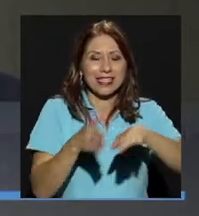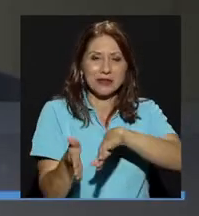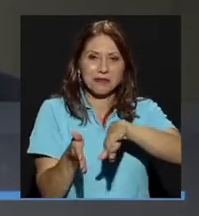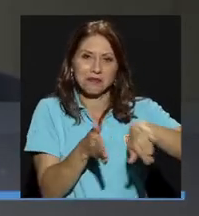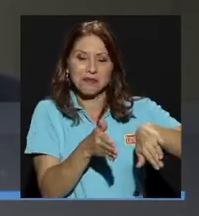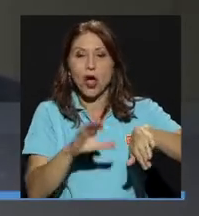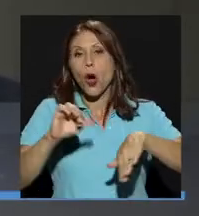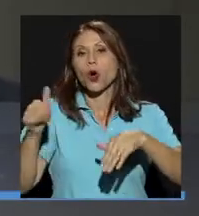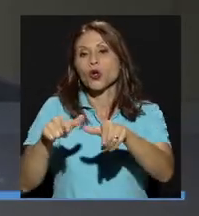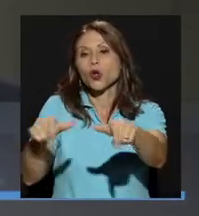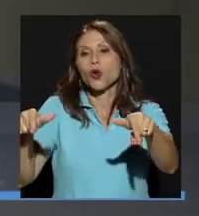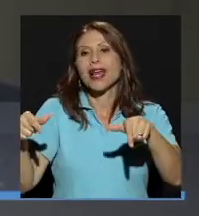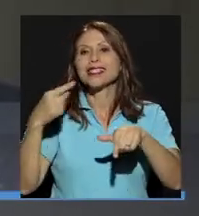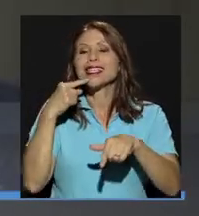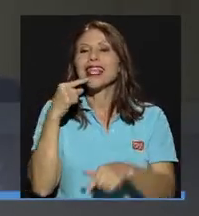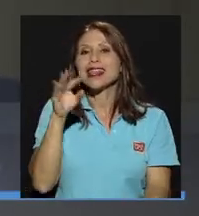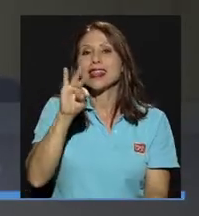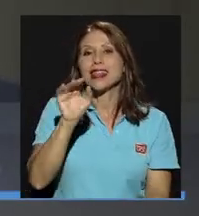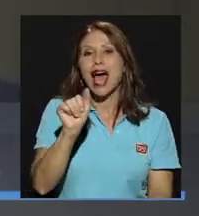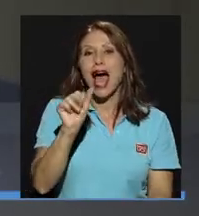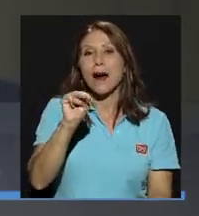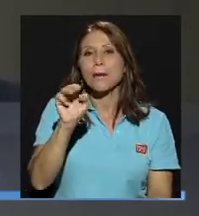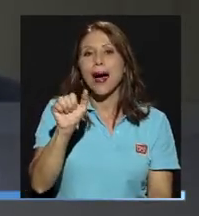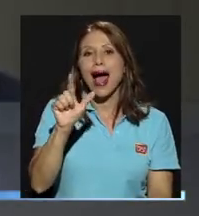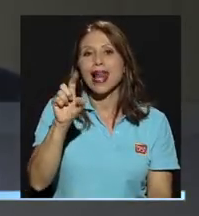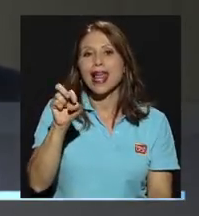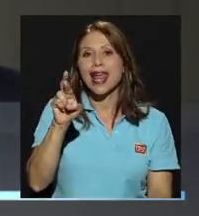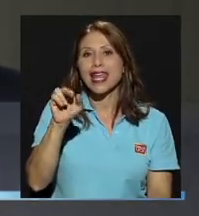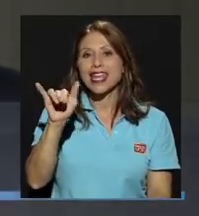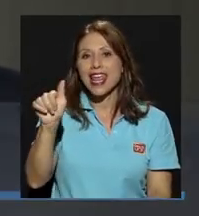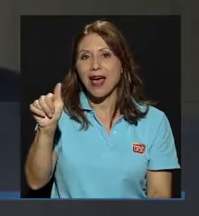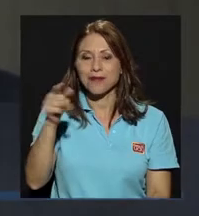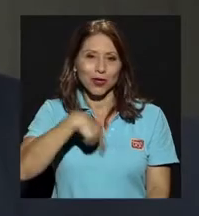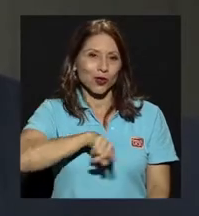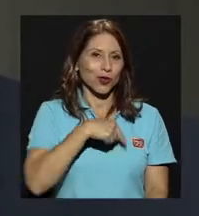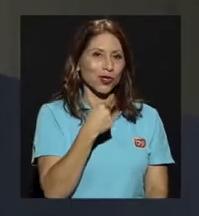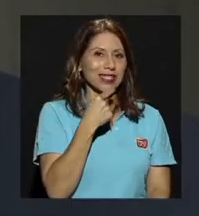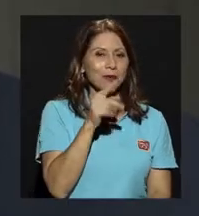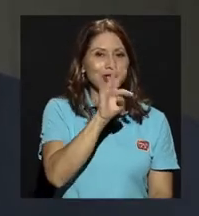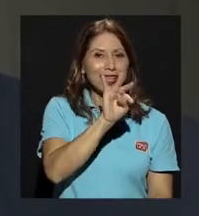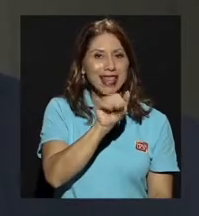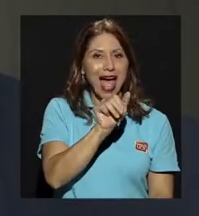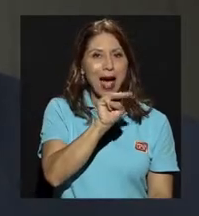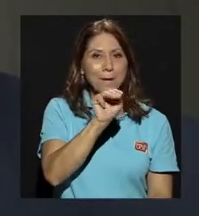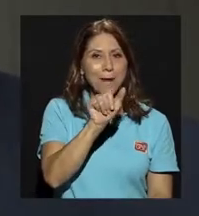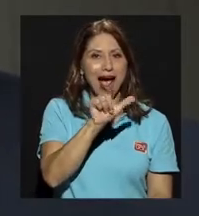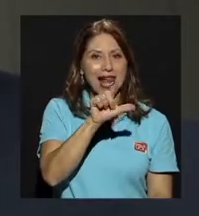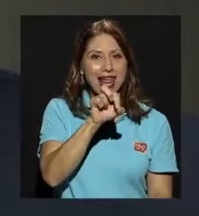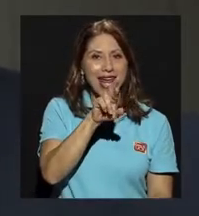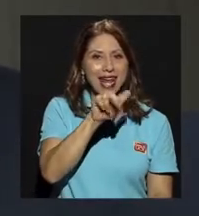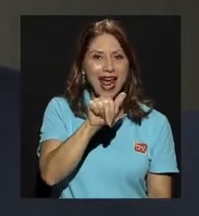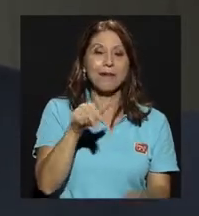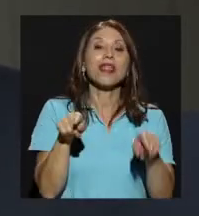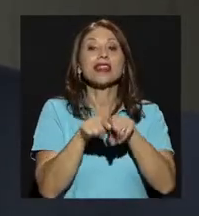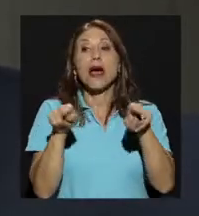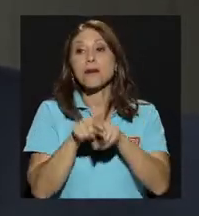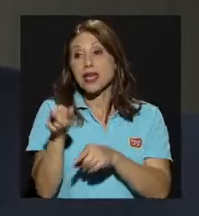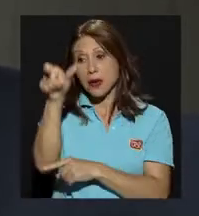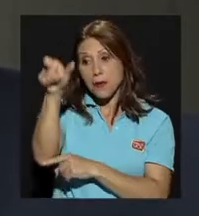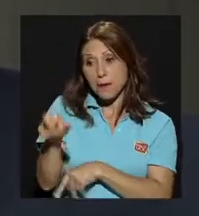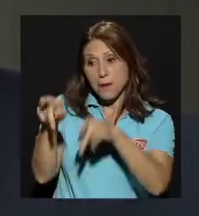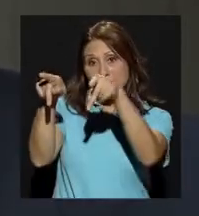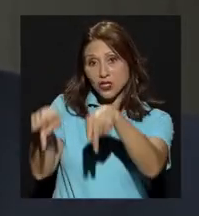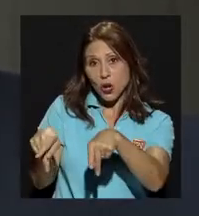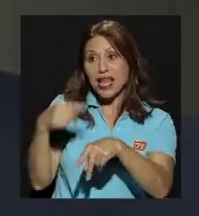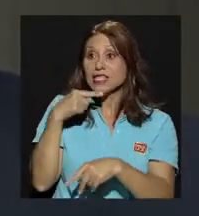otros lugares le dicen tamalería, nosotros usamos tamalera, ¿verdad? También de una persona pues se puede